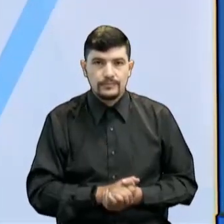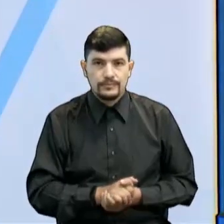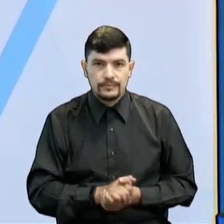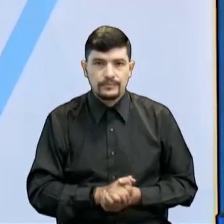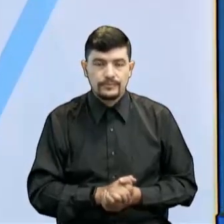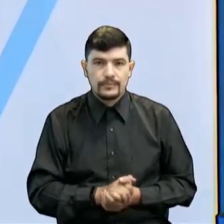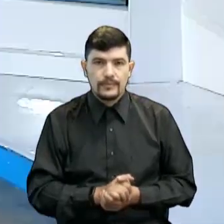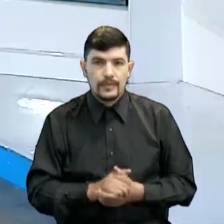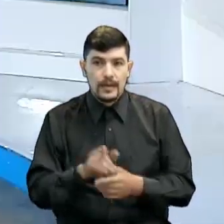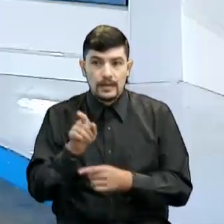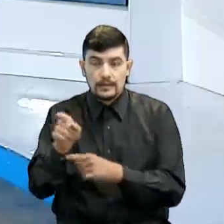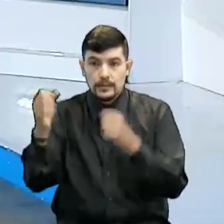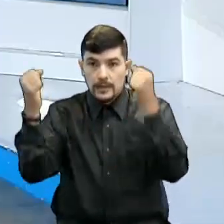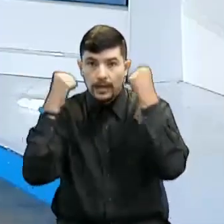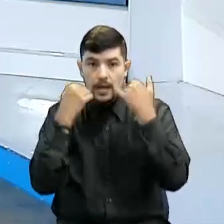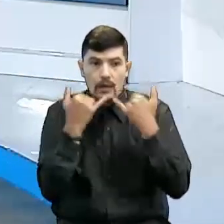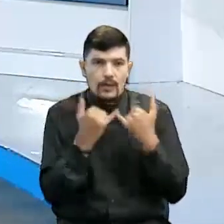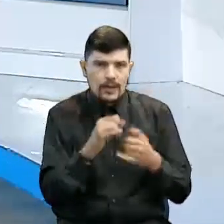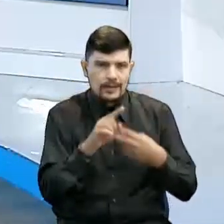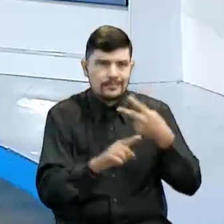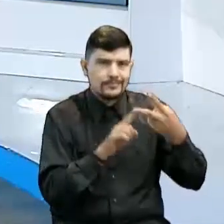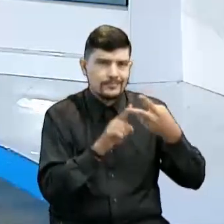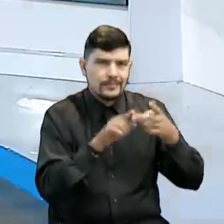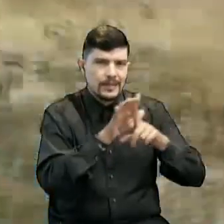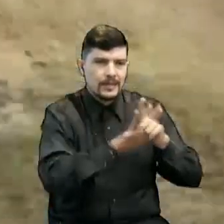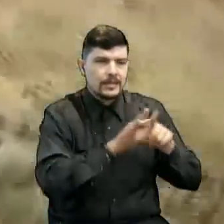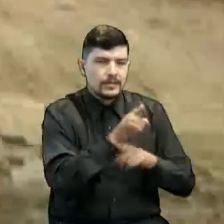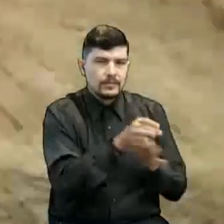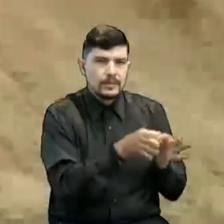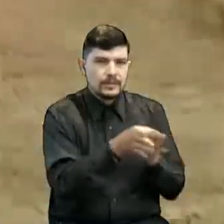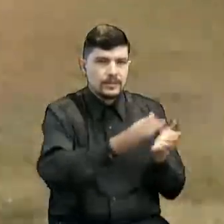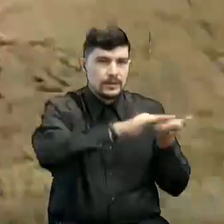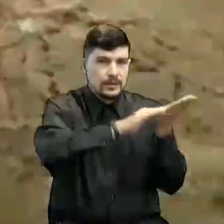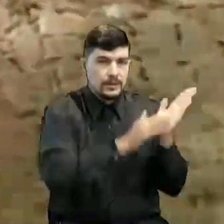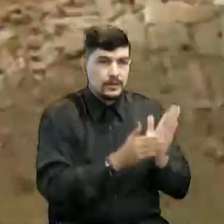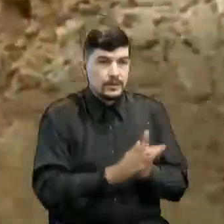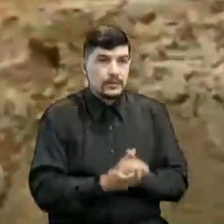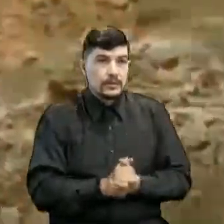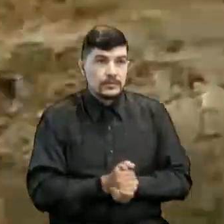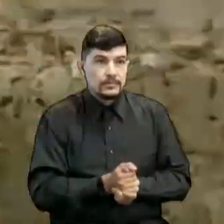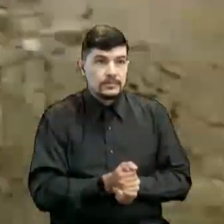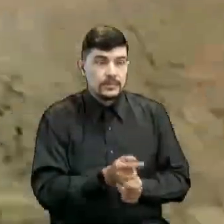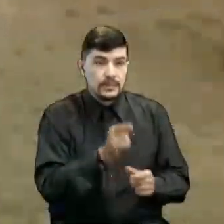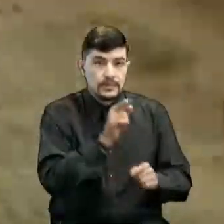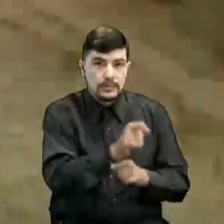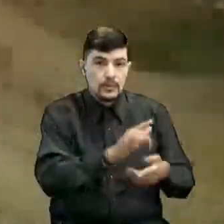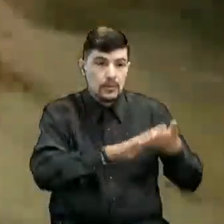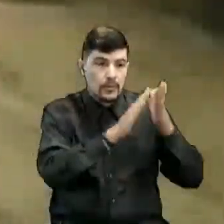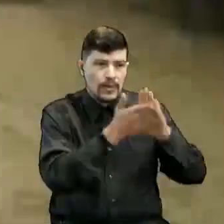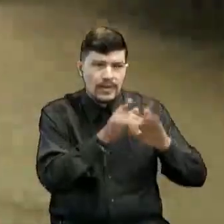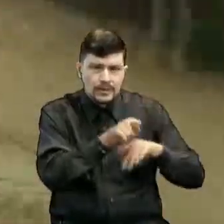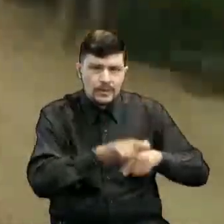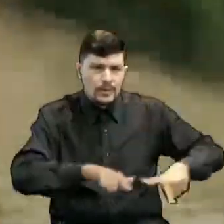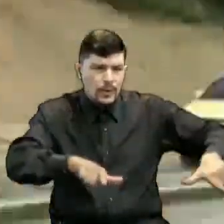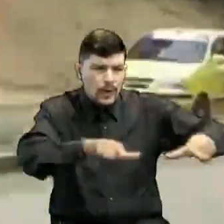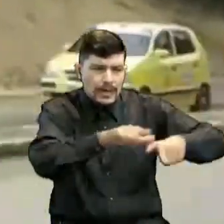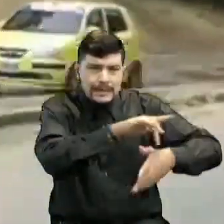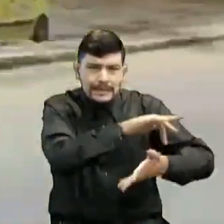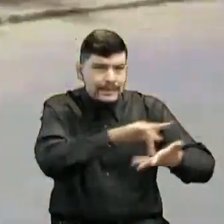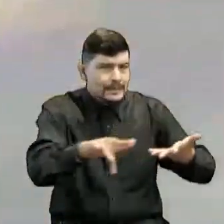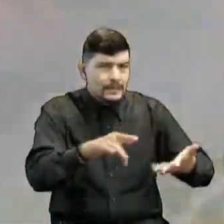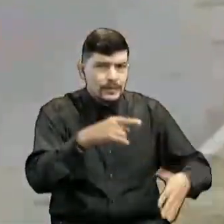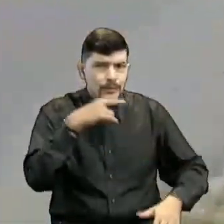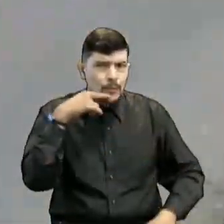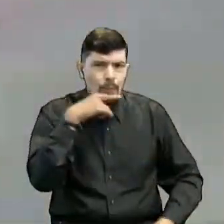municipio de Florida Blanca, ya que los habitantes de un sector considerado como en alerta roja hacen un llamado importante a las autoridades de acuerdo